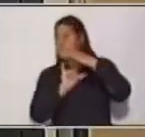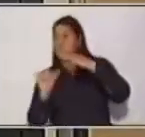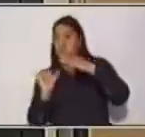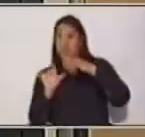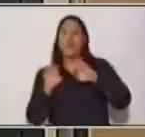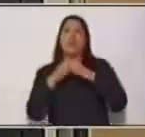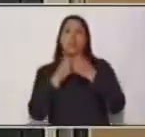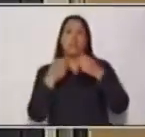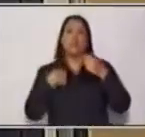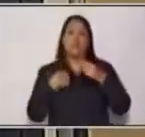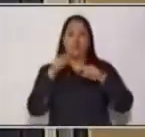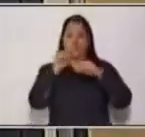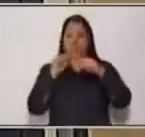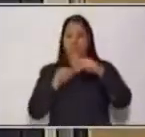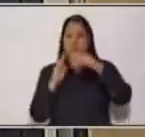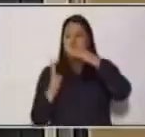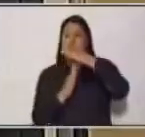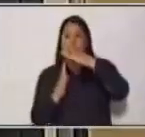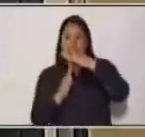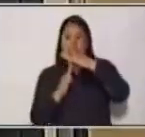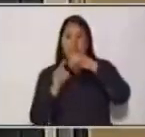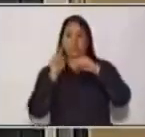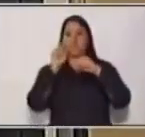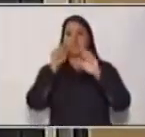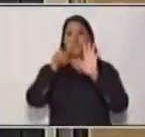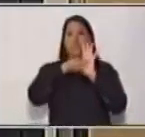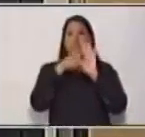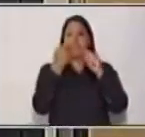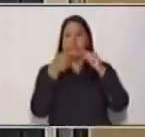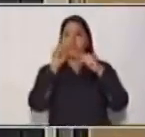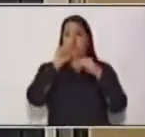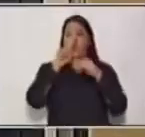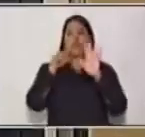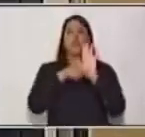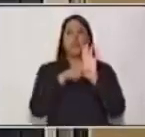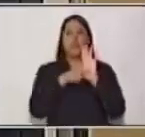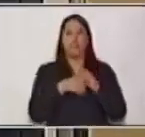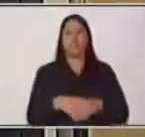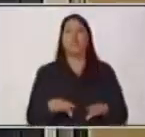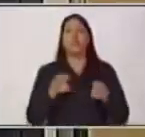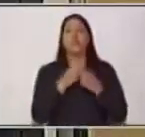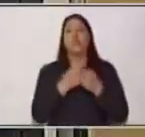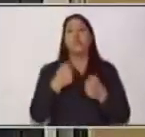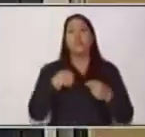Ahora, voy a dividir y al cubo dentro de y al cubo.